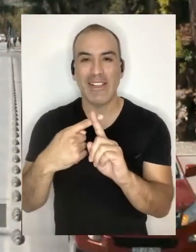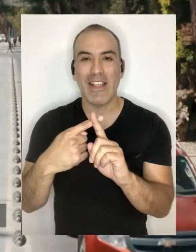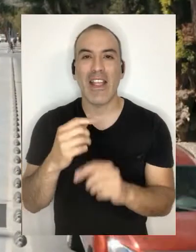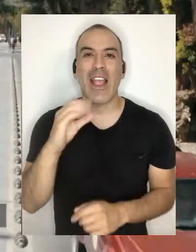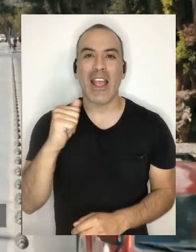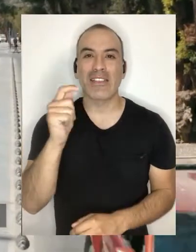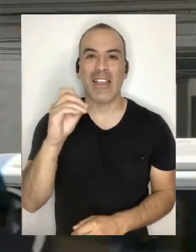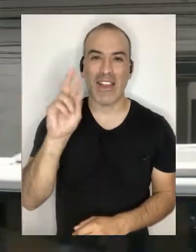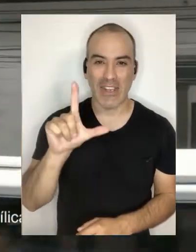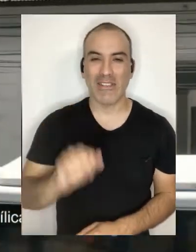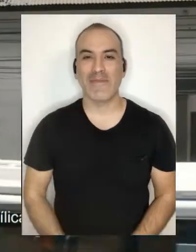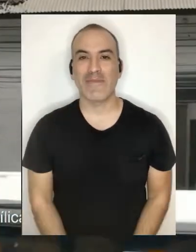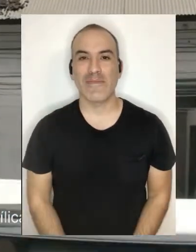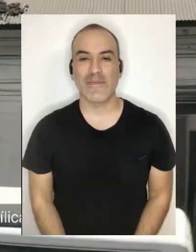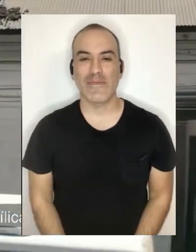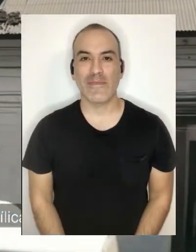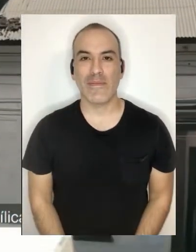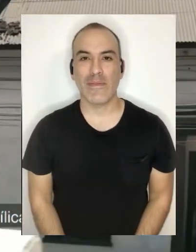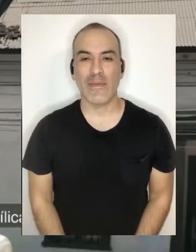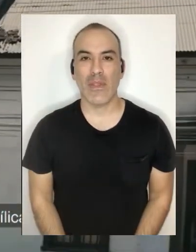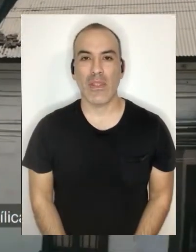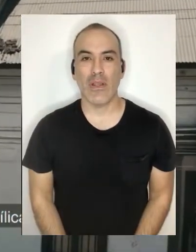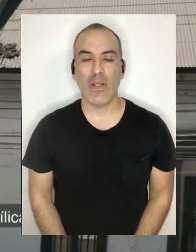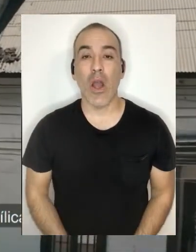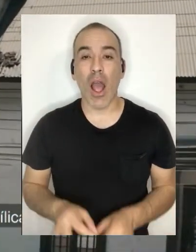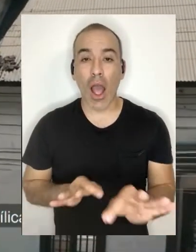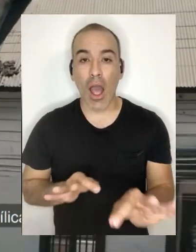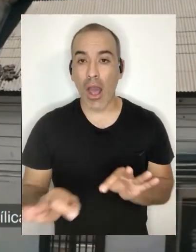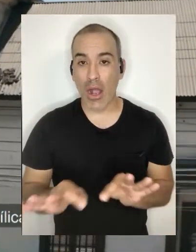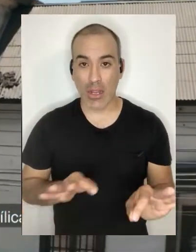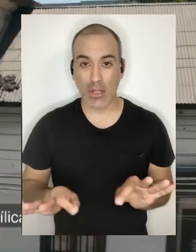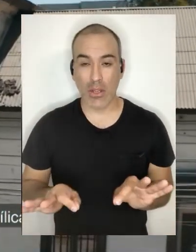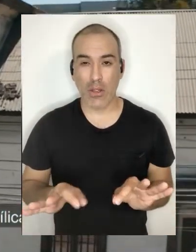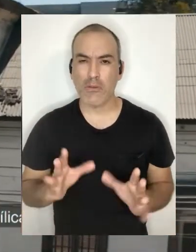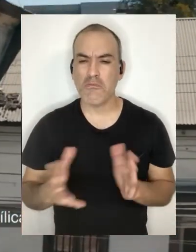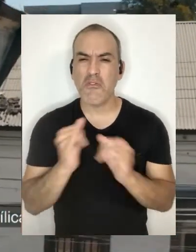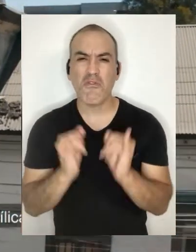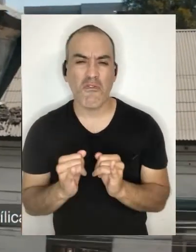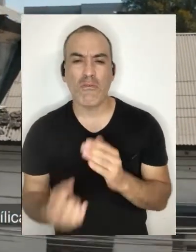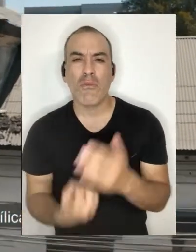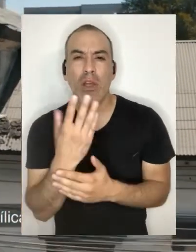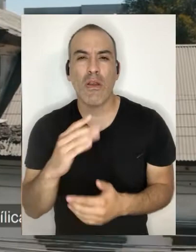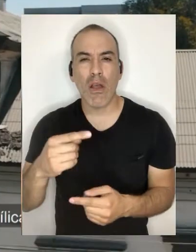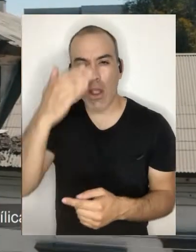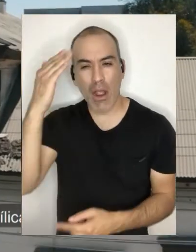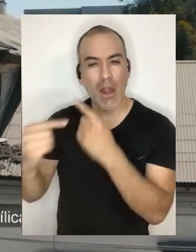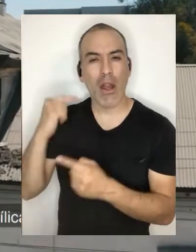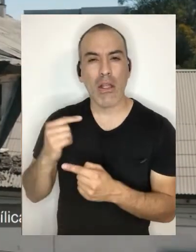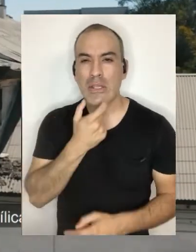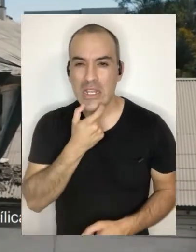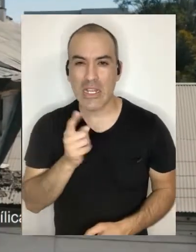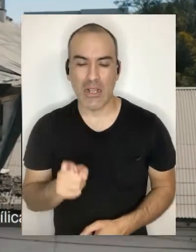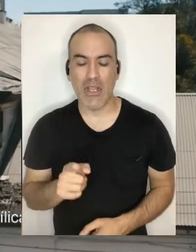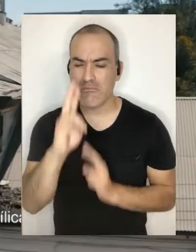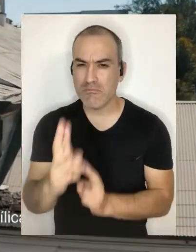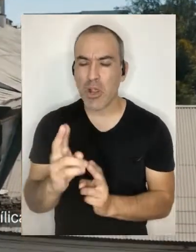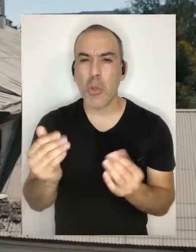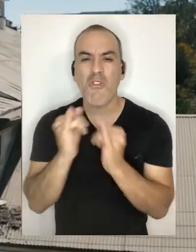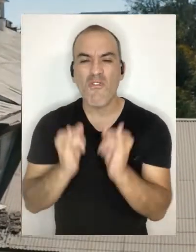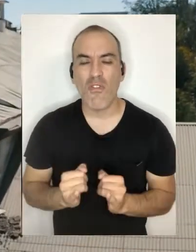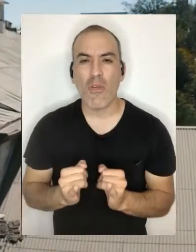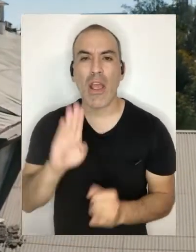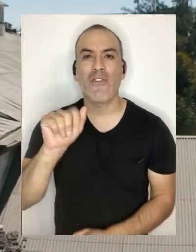Iglesia Catedral. En lo arquitectónico, su estilo neoclásico inglés respeta el esquema de una